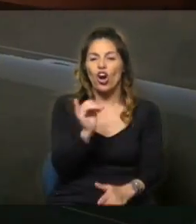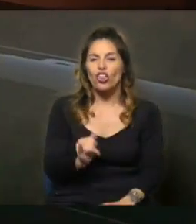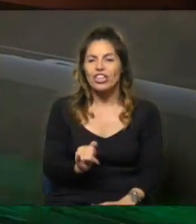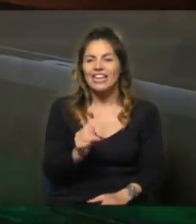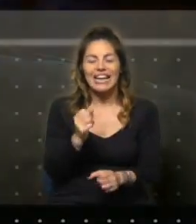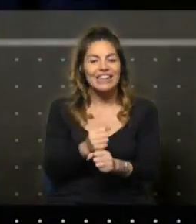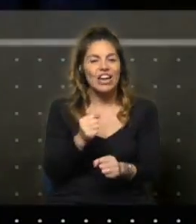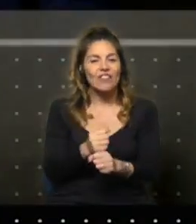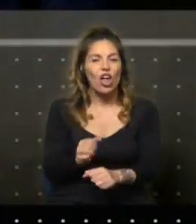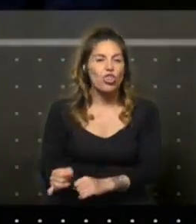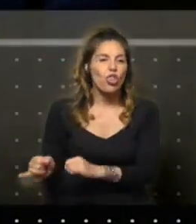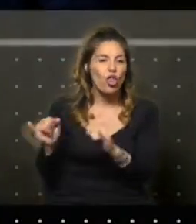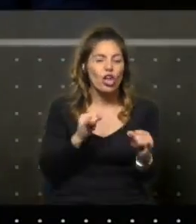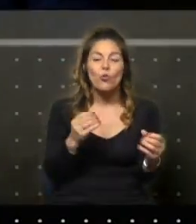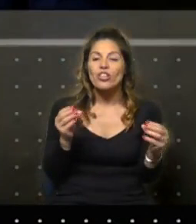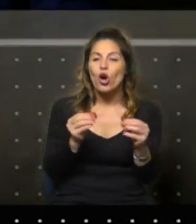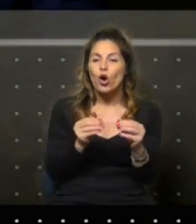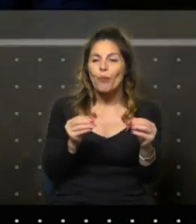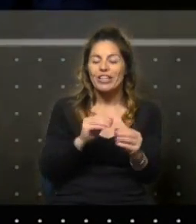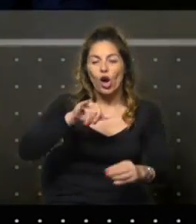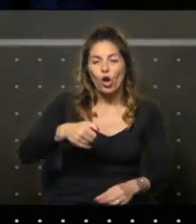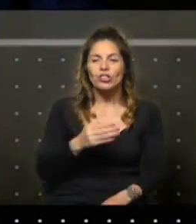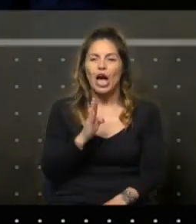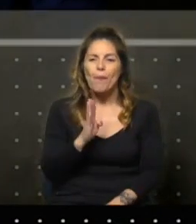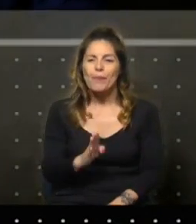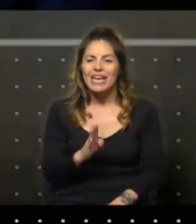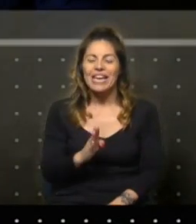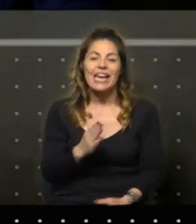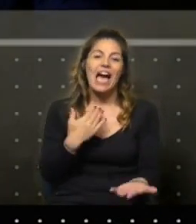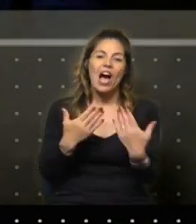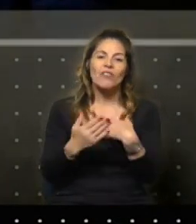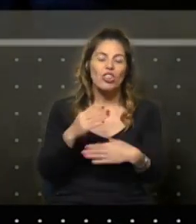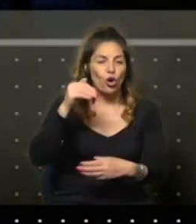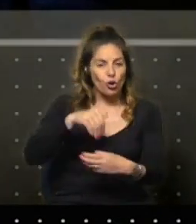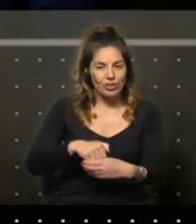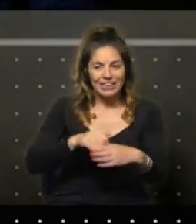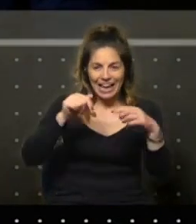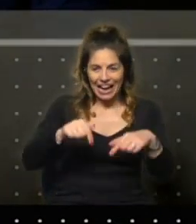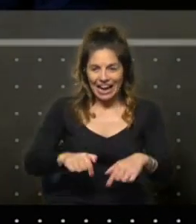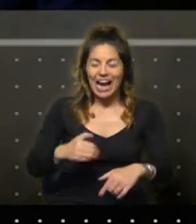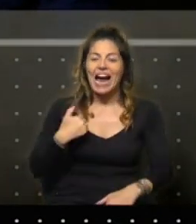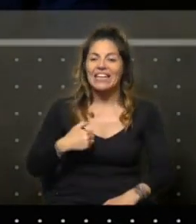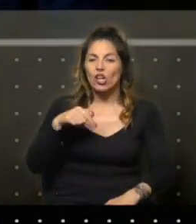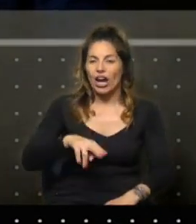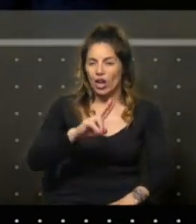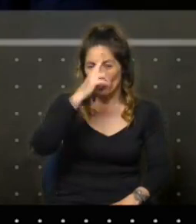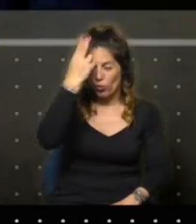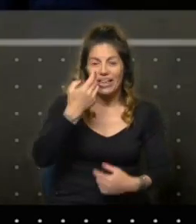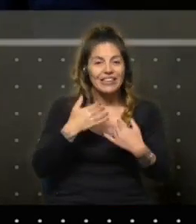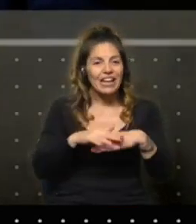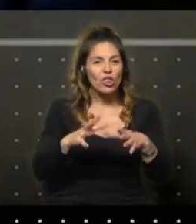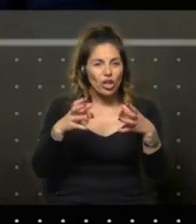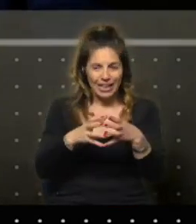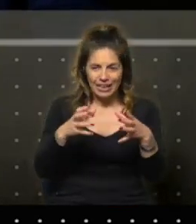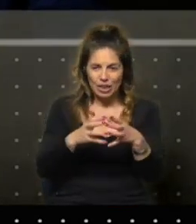trabajando todo el día nuestro compañero JP entrevistando votantes aquí argentinos en Uruguay Bueno también integrando el equipo en el día